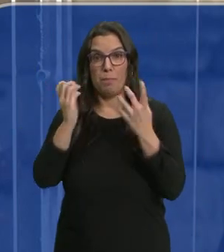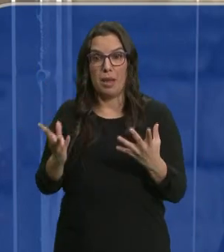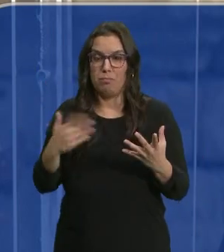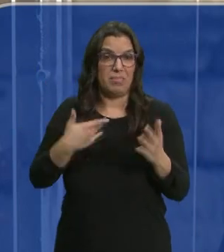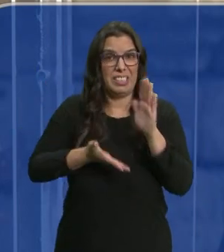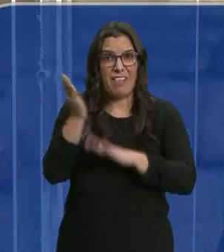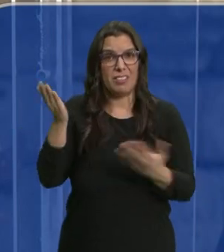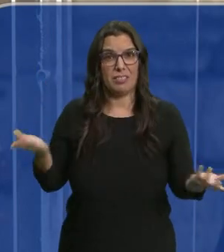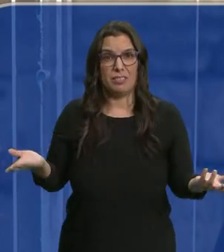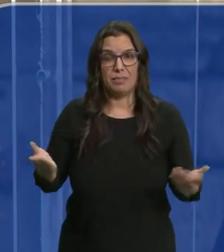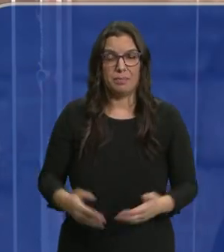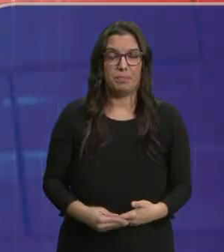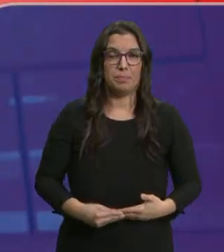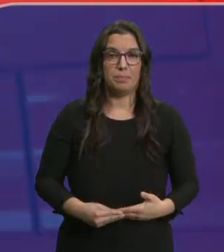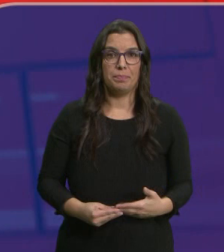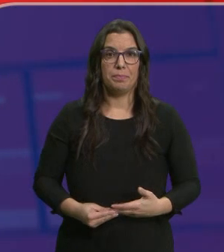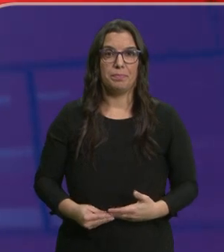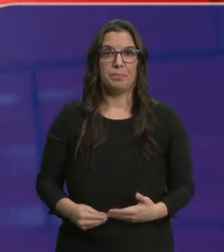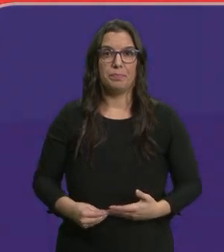marcharán a otros sitios.